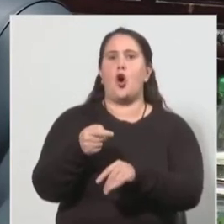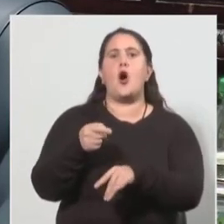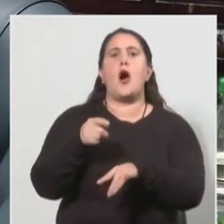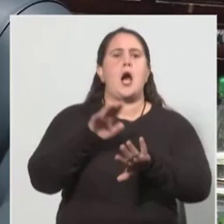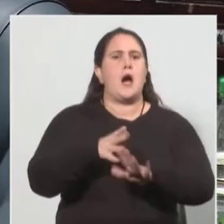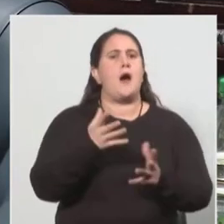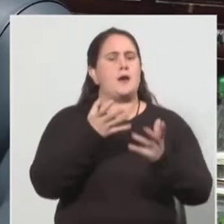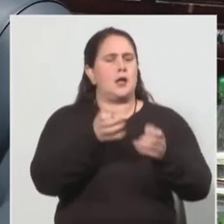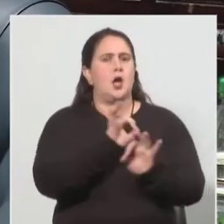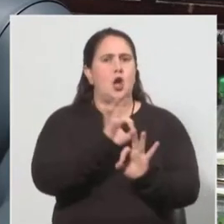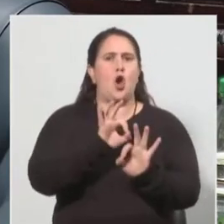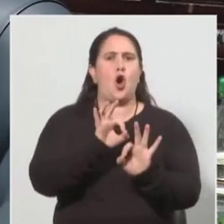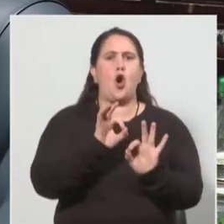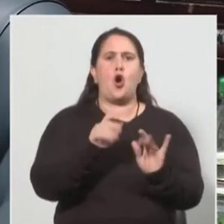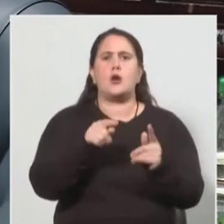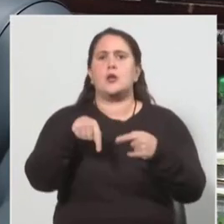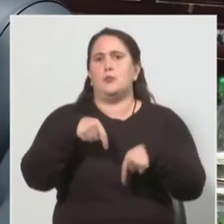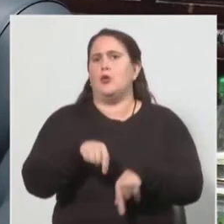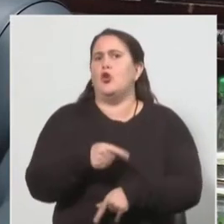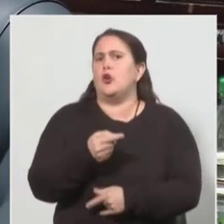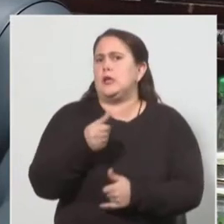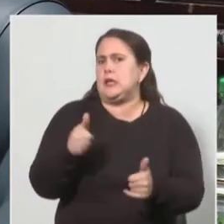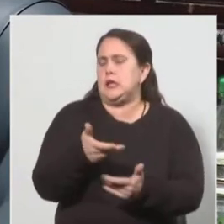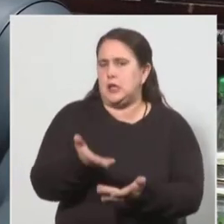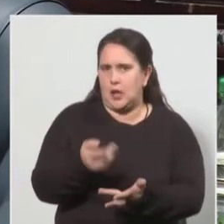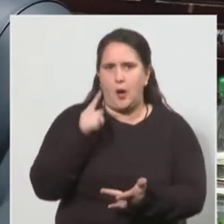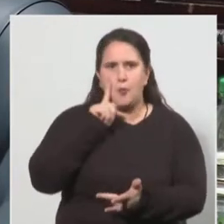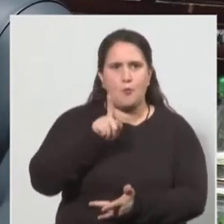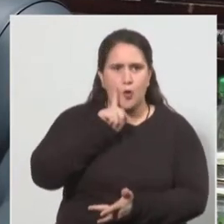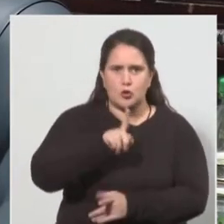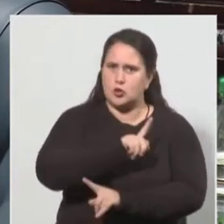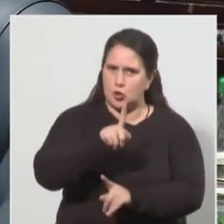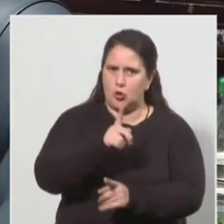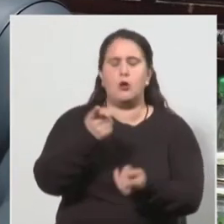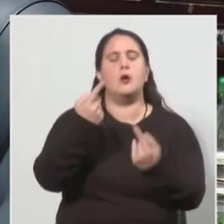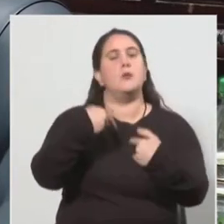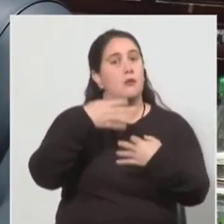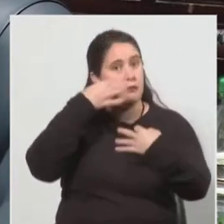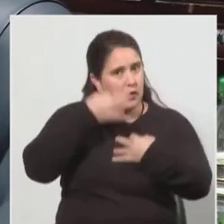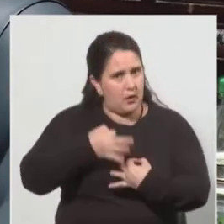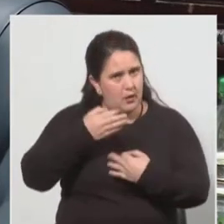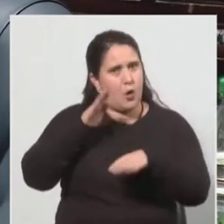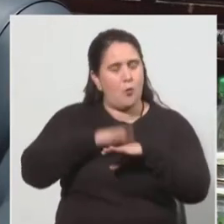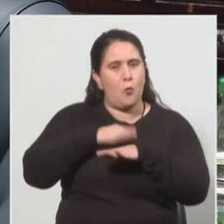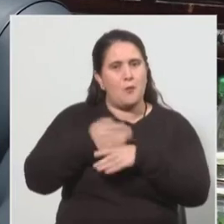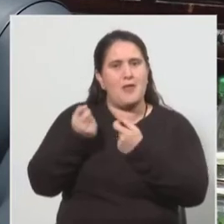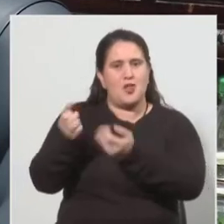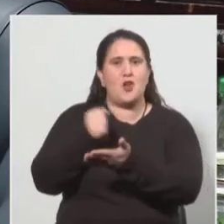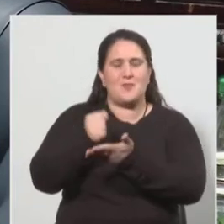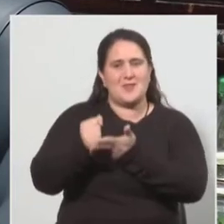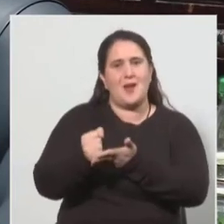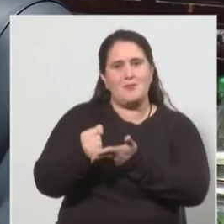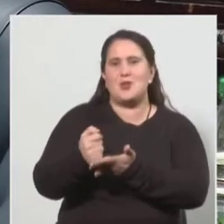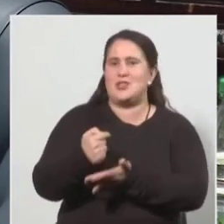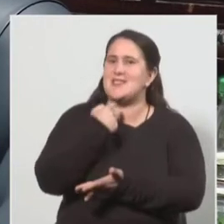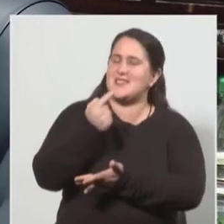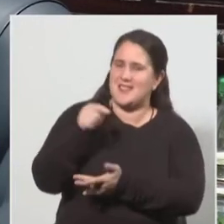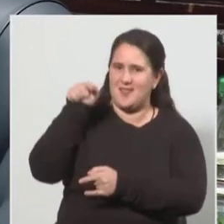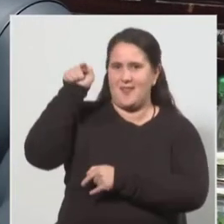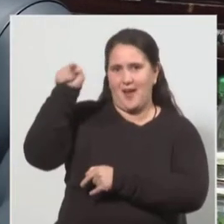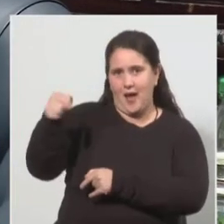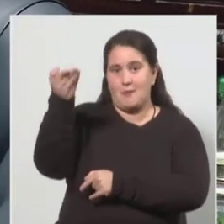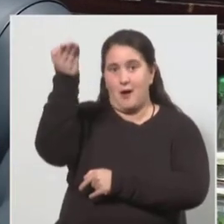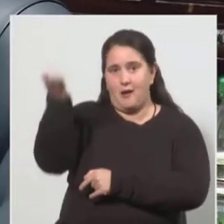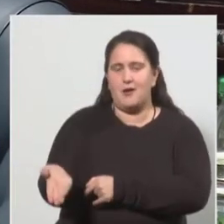intencionalidad ni de connivencia, pero es innegable que la expedición del pasaporte fue parte de un proceso